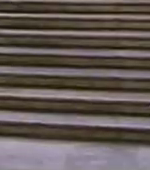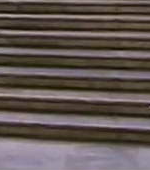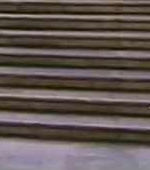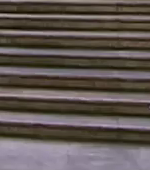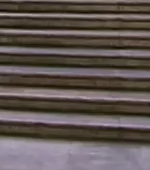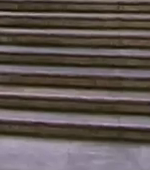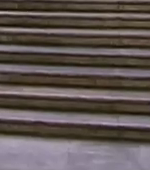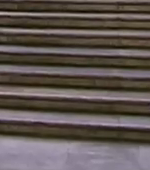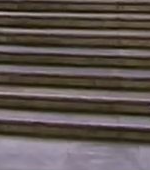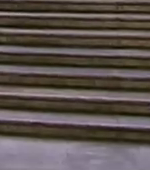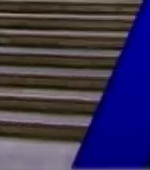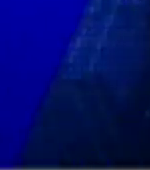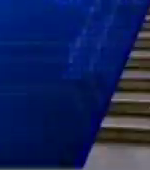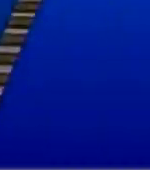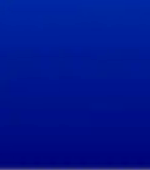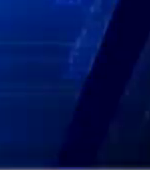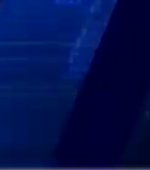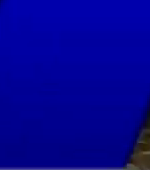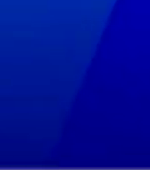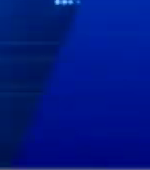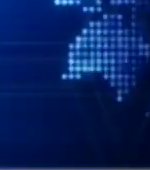explosivo.